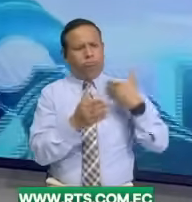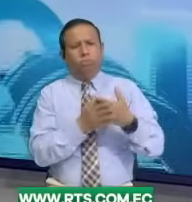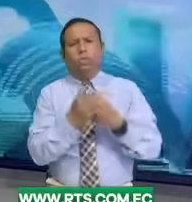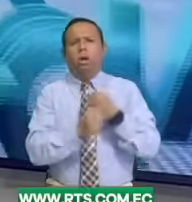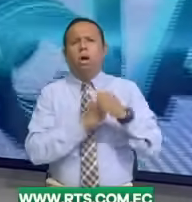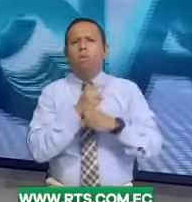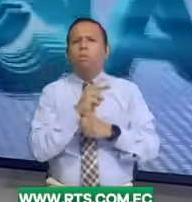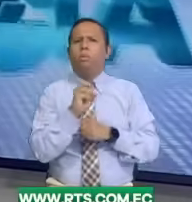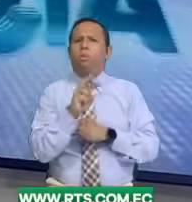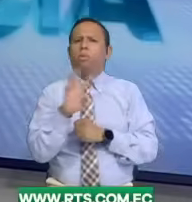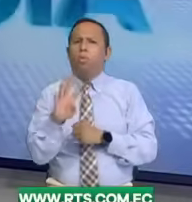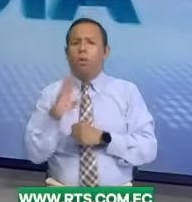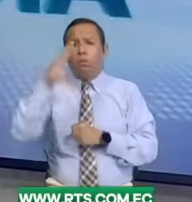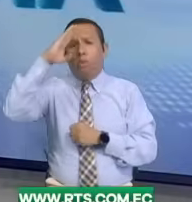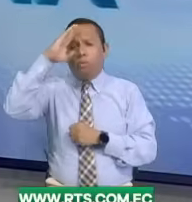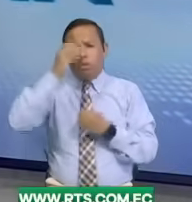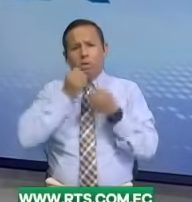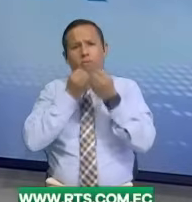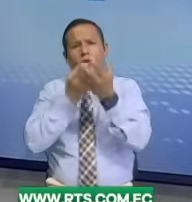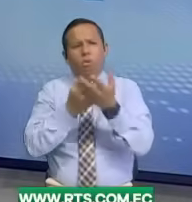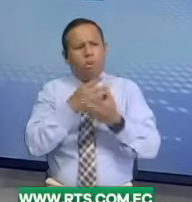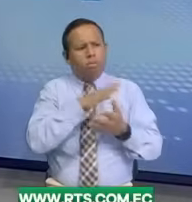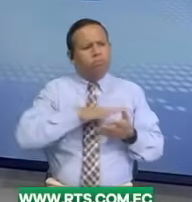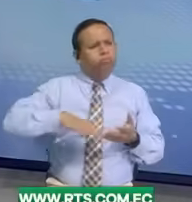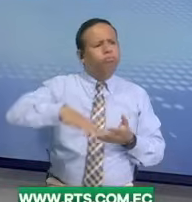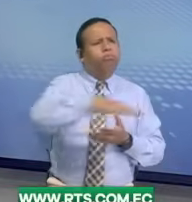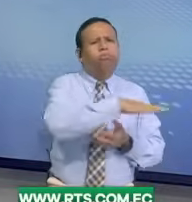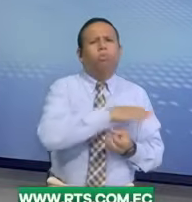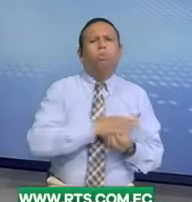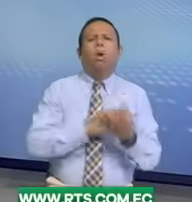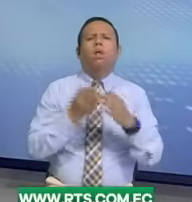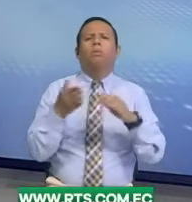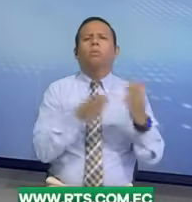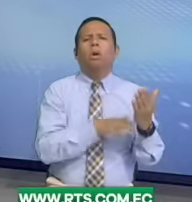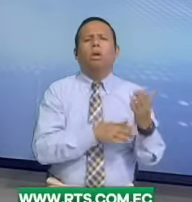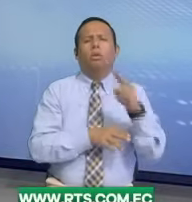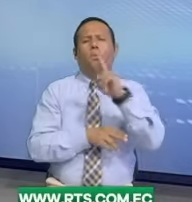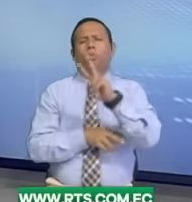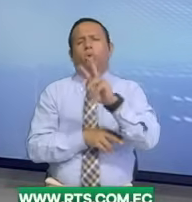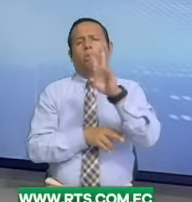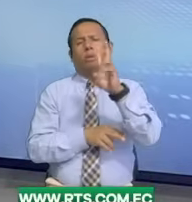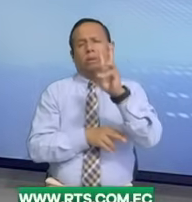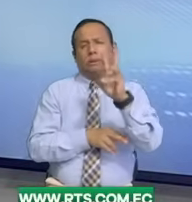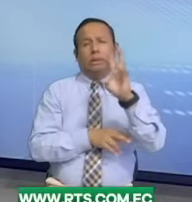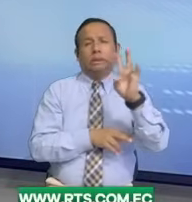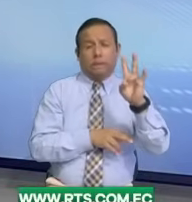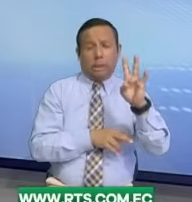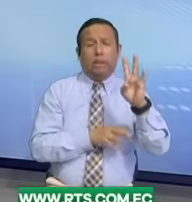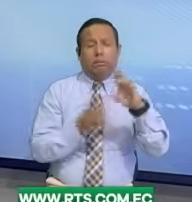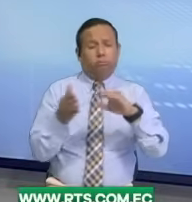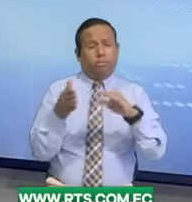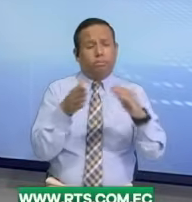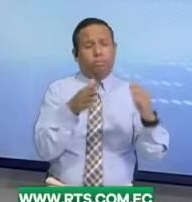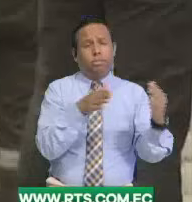autoridades policiales, se han registrado en este distrito 267 asesinatos.